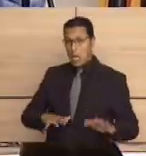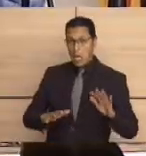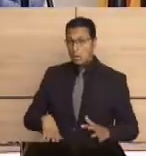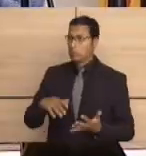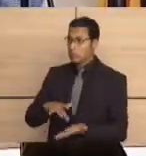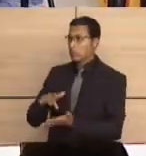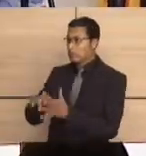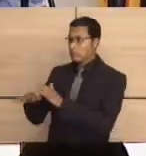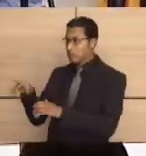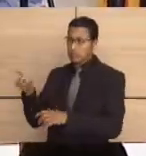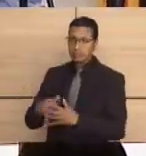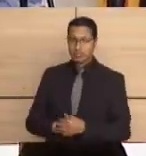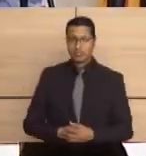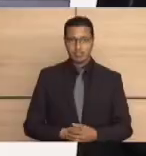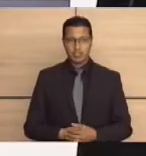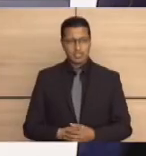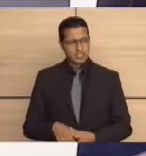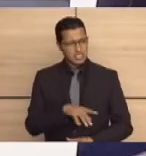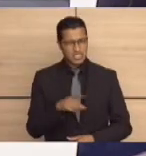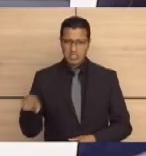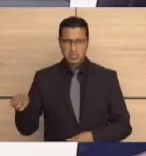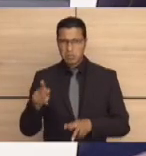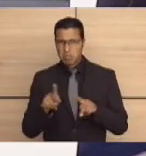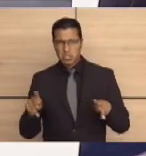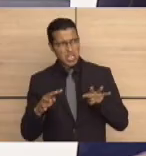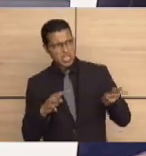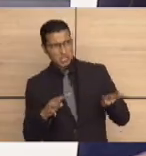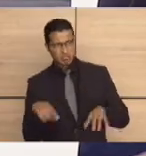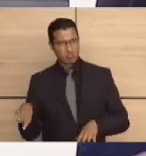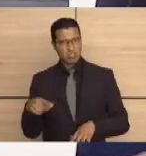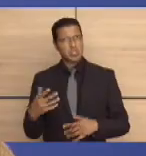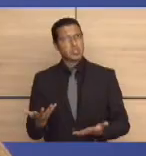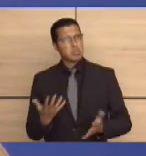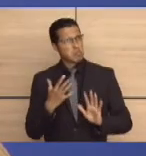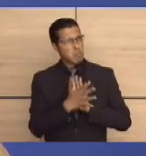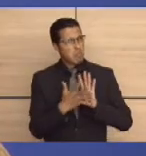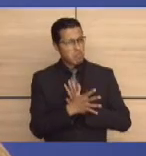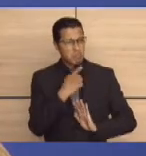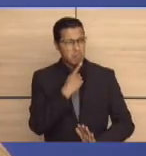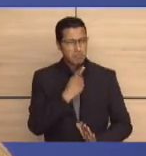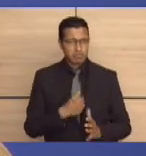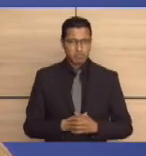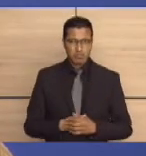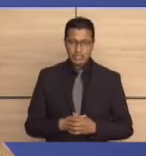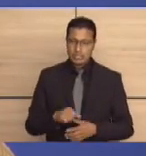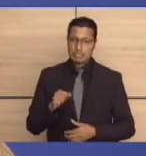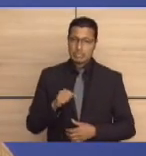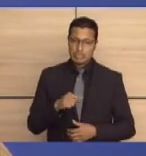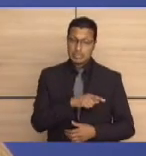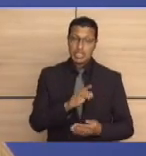Unión Soviética. Sí. ¿Y qué decía la gente? Porque la, no, siempre, no había entrado mucho. Siempre la música ha